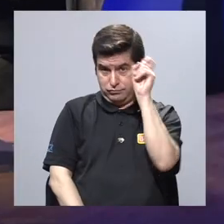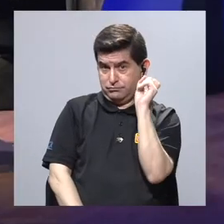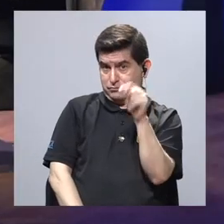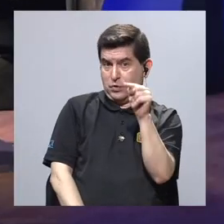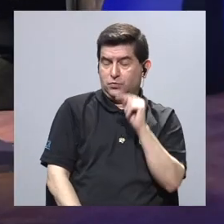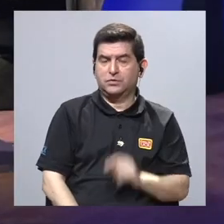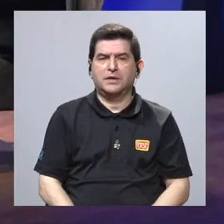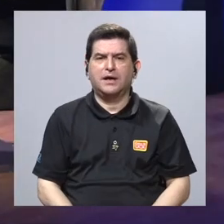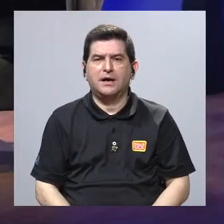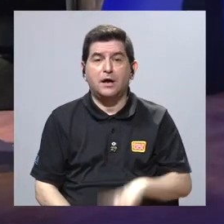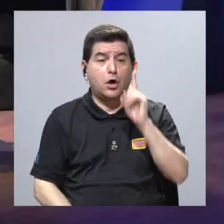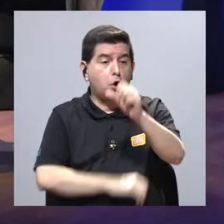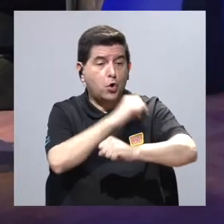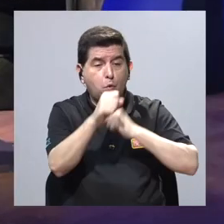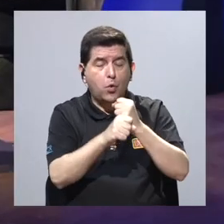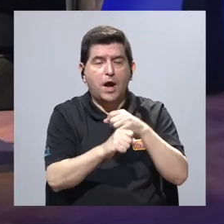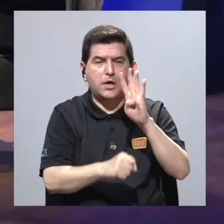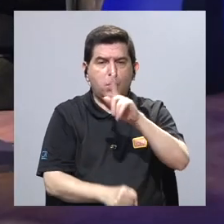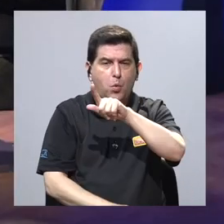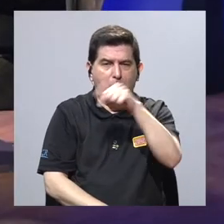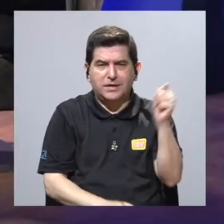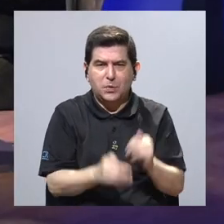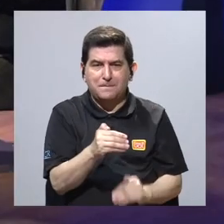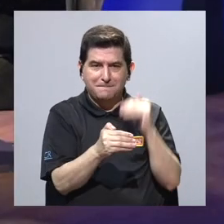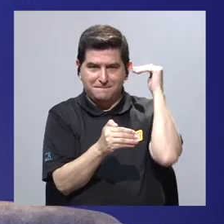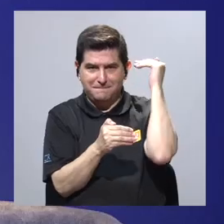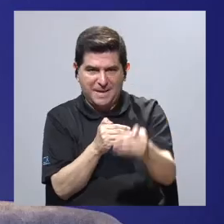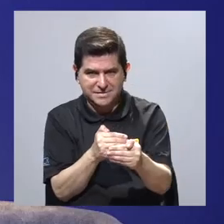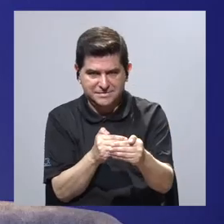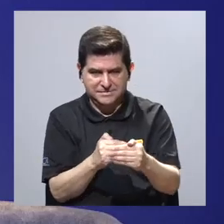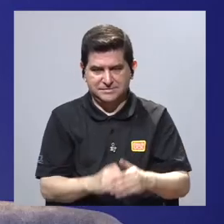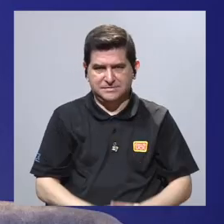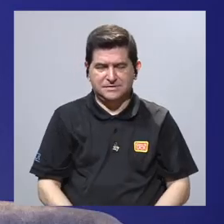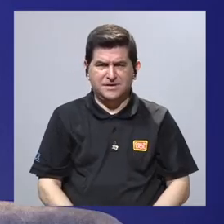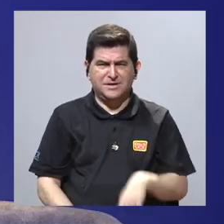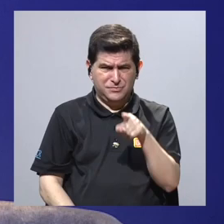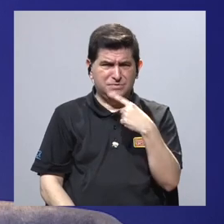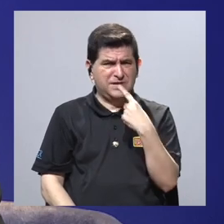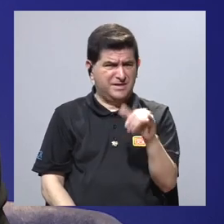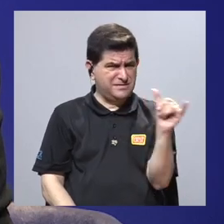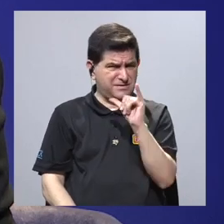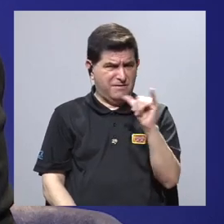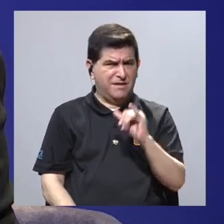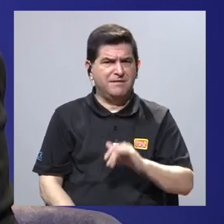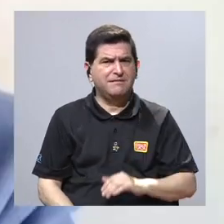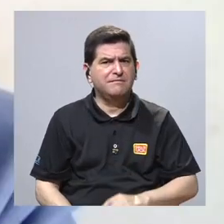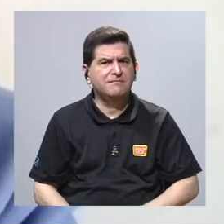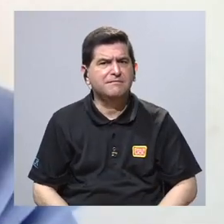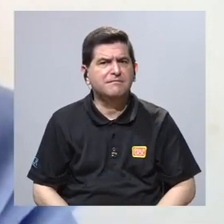pregunta, un año y cuatro meses después, ¿dirían lo mismo?